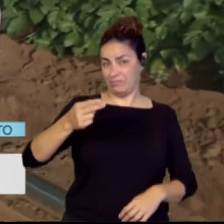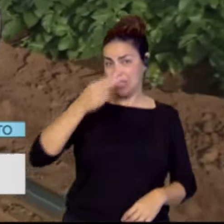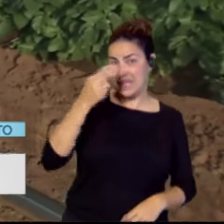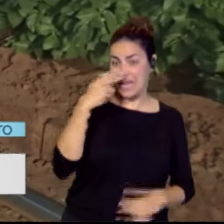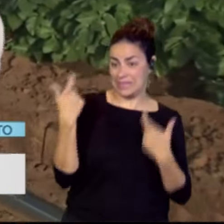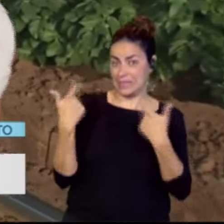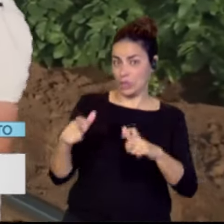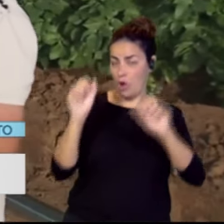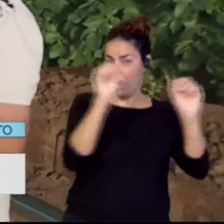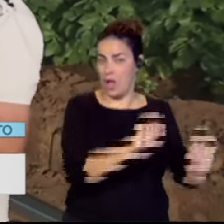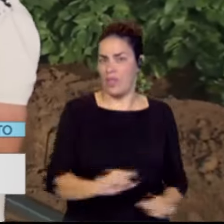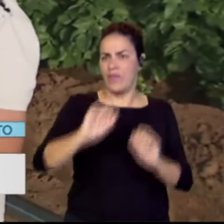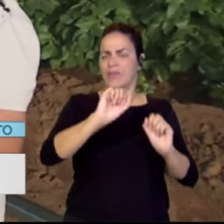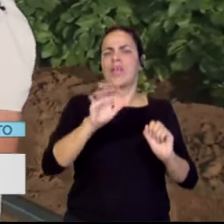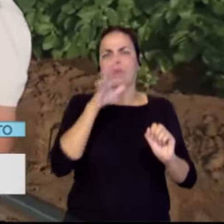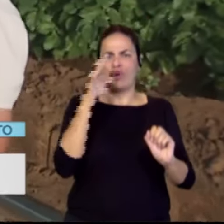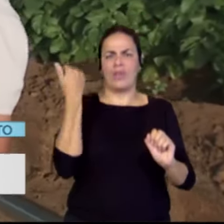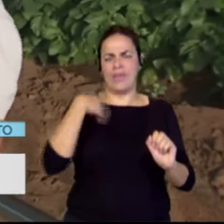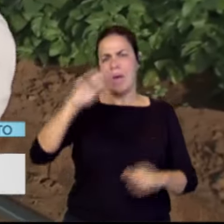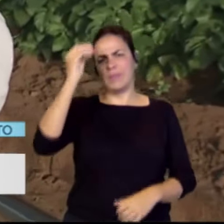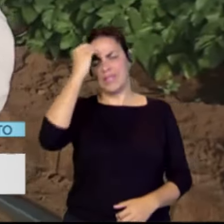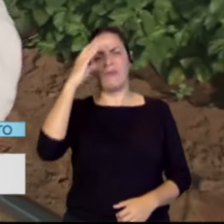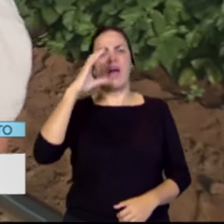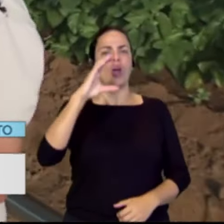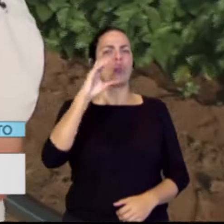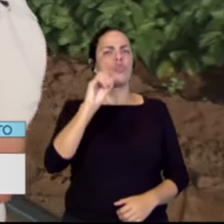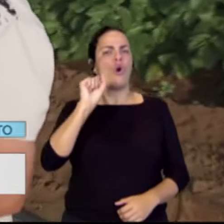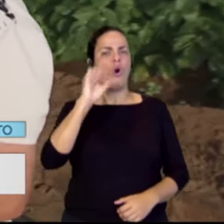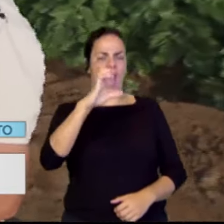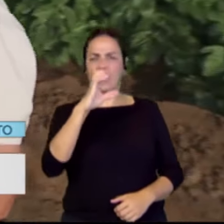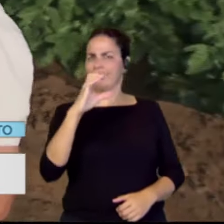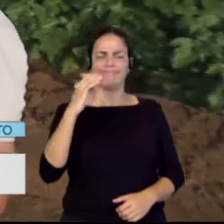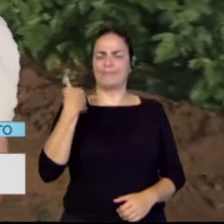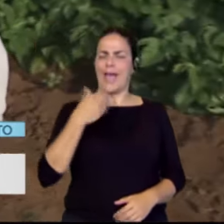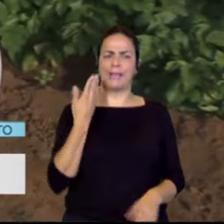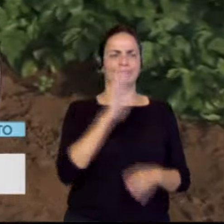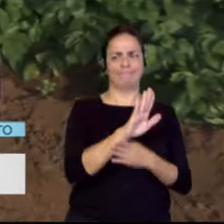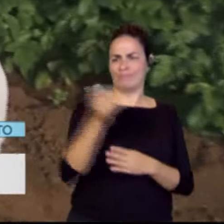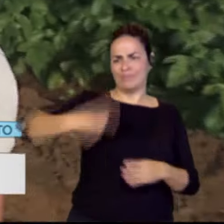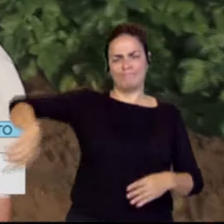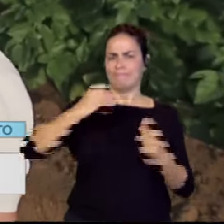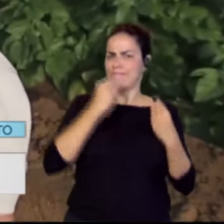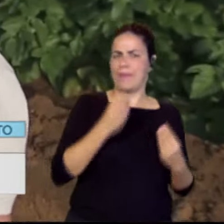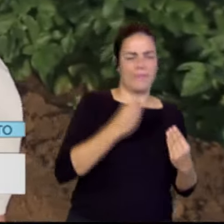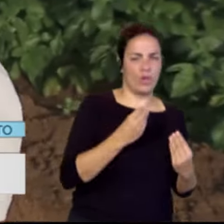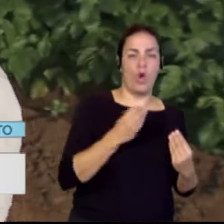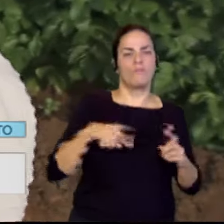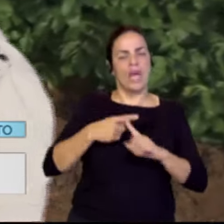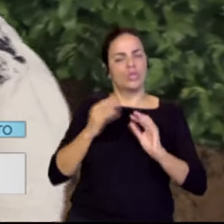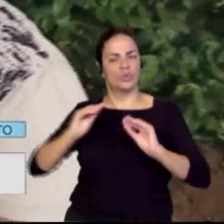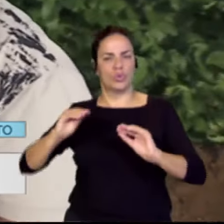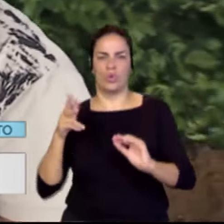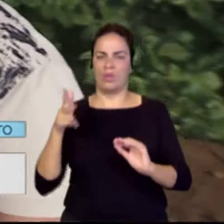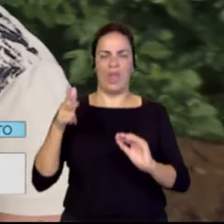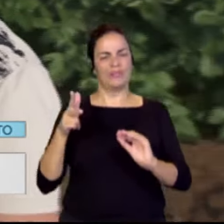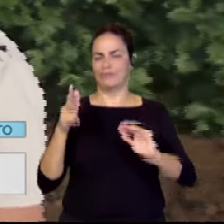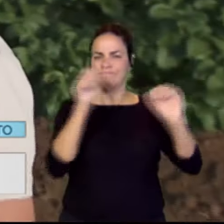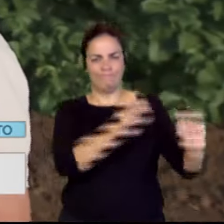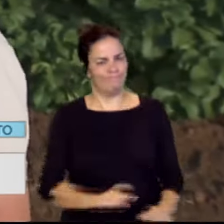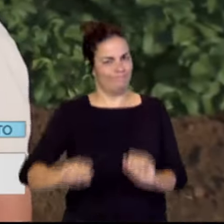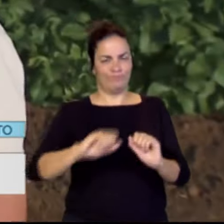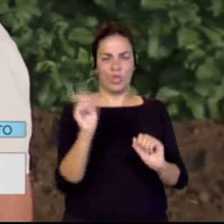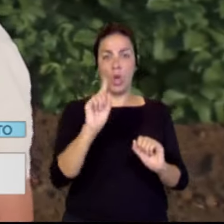sector y porque ya consideraban que la coac no les representaba no defendía esos derechos y además ha sumado